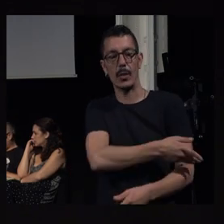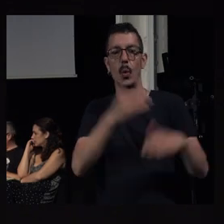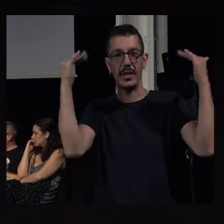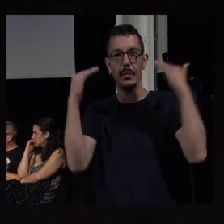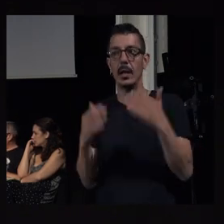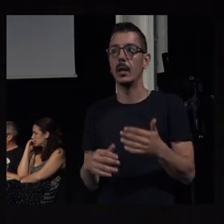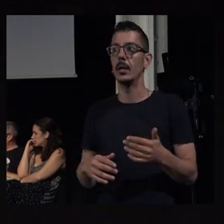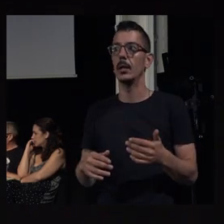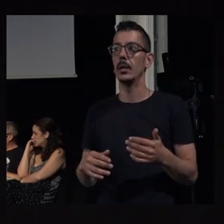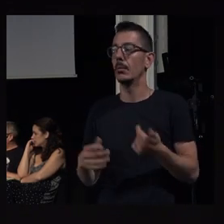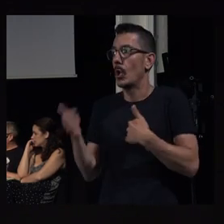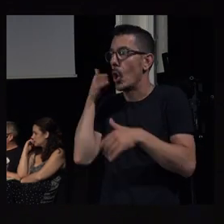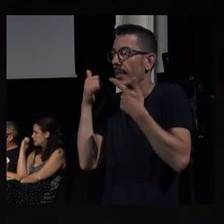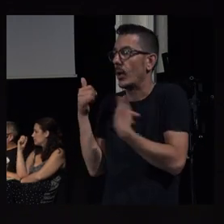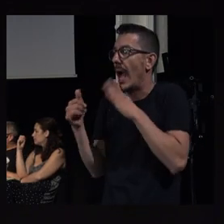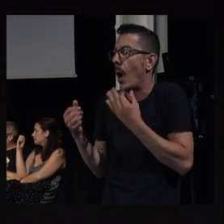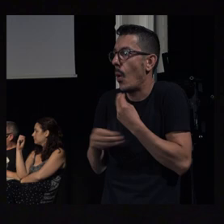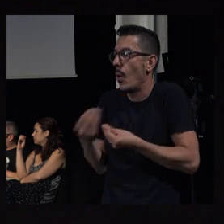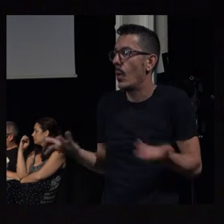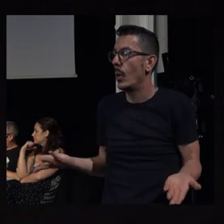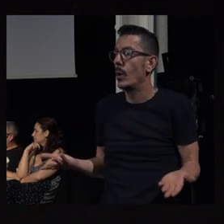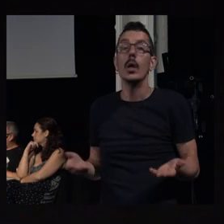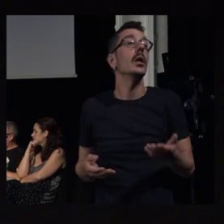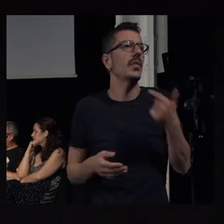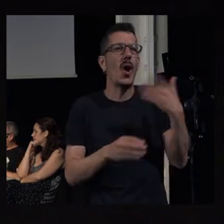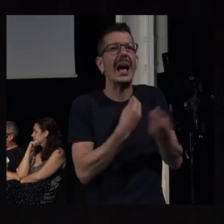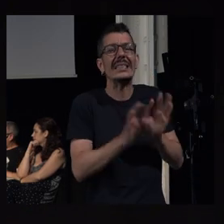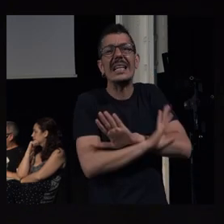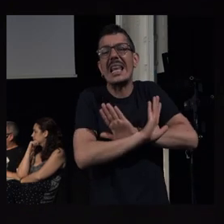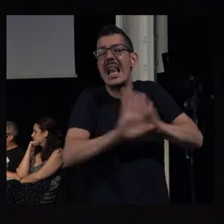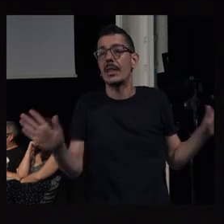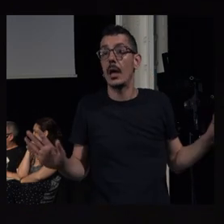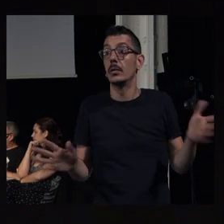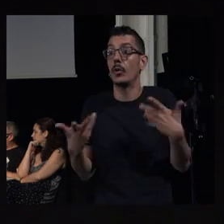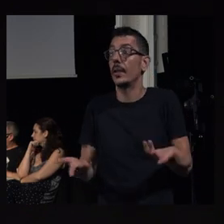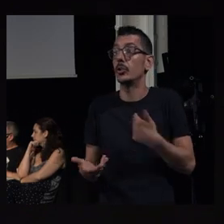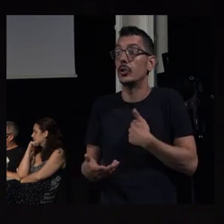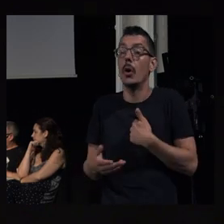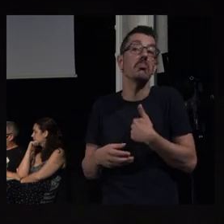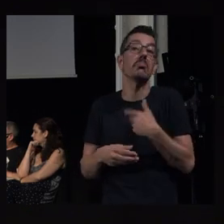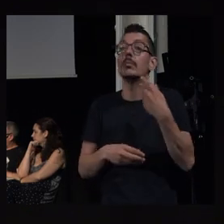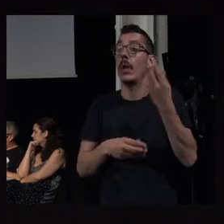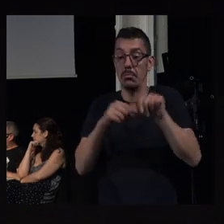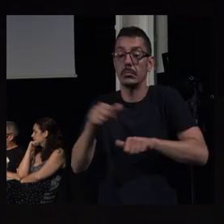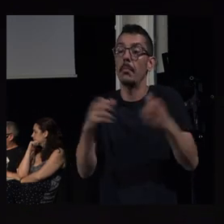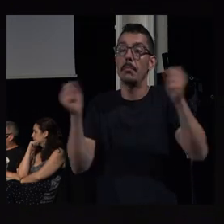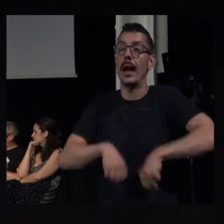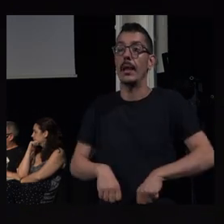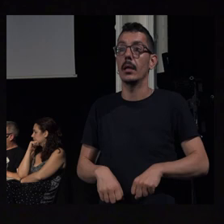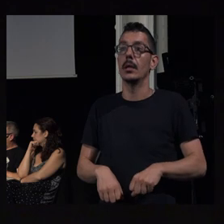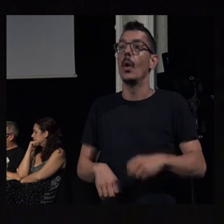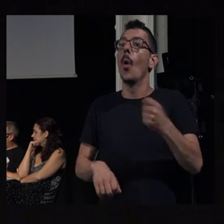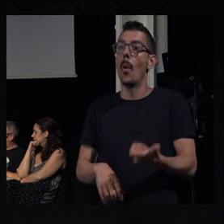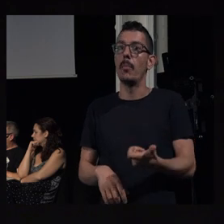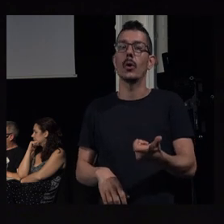hago? Y me dice, no hagas absolutamente nada. Y efectivamente, durante ese periodo de tiempo, mi política con las trabajadoras sexuales era contener al alcalde